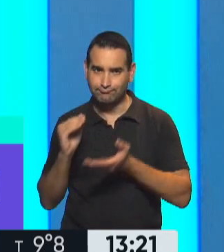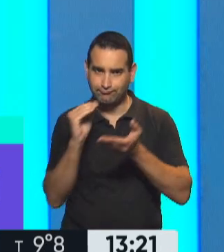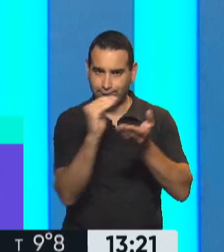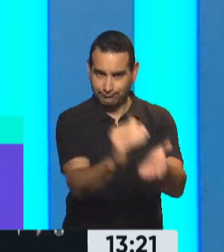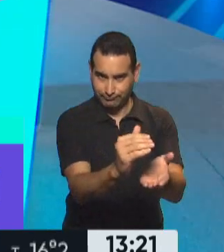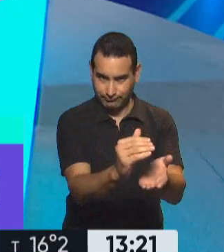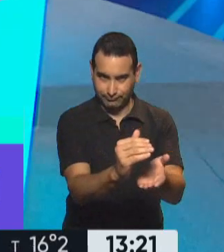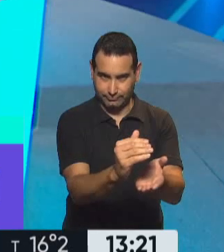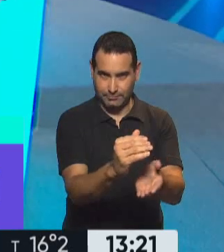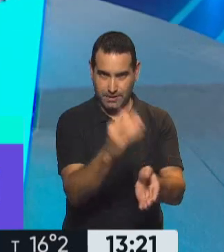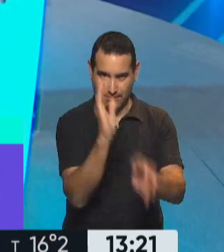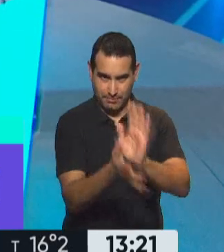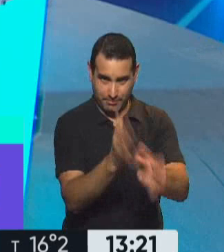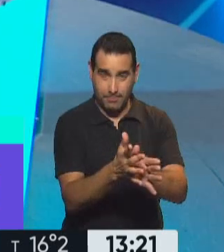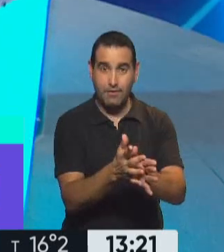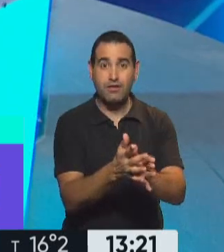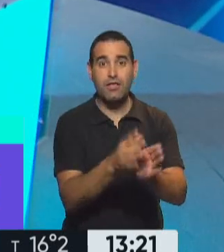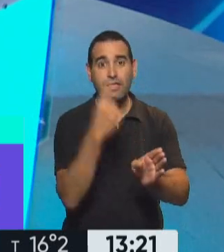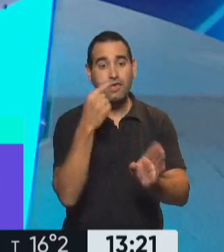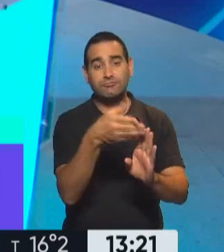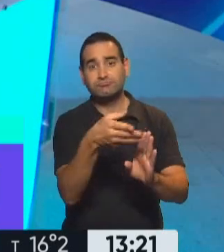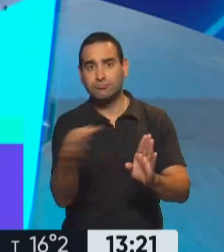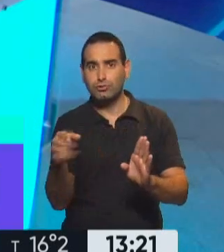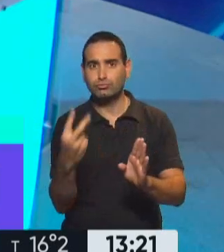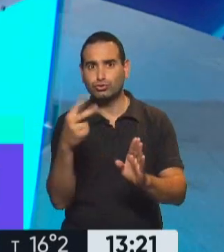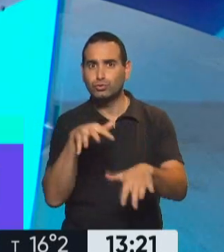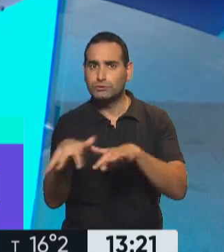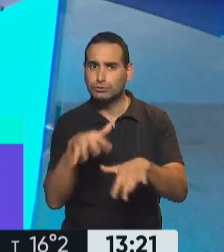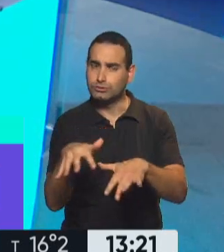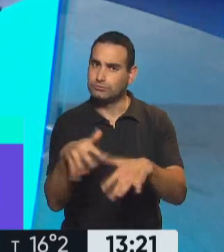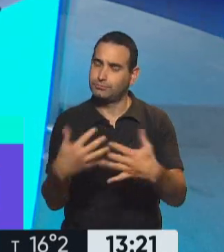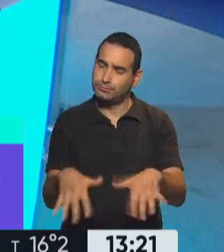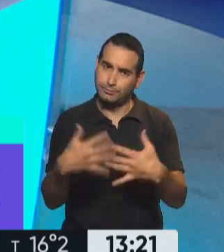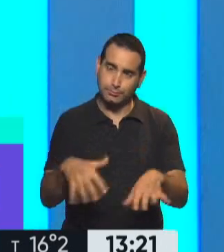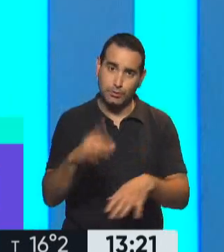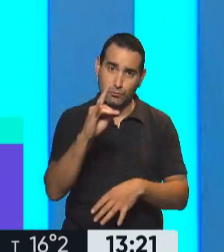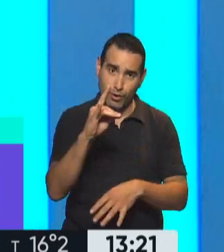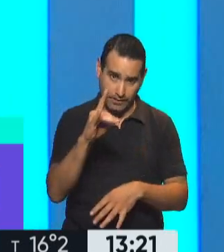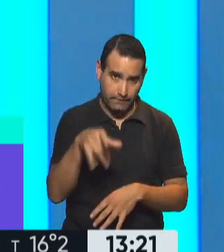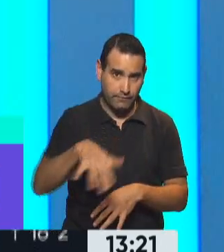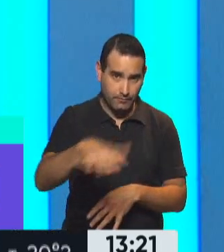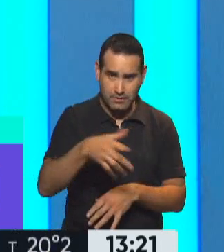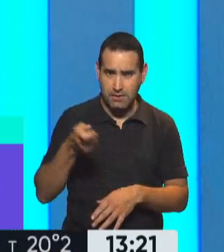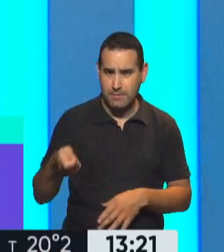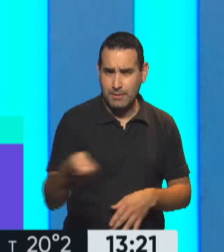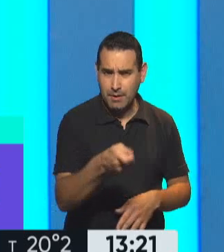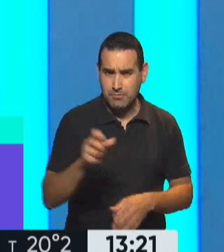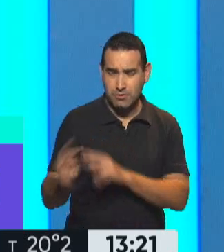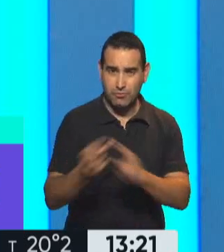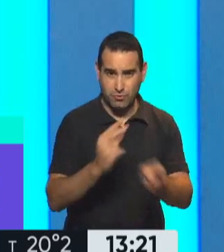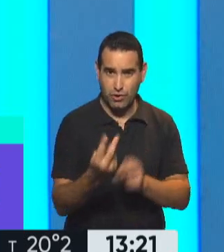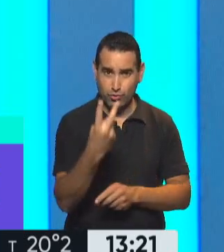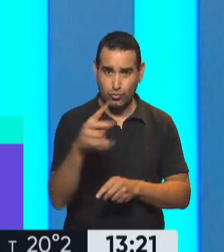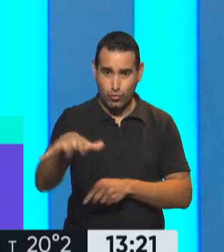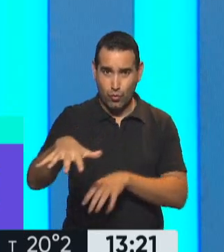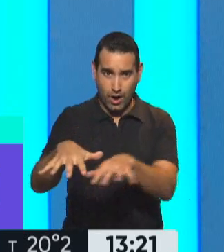elementos de represión, y a los pocos días se dan dos hechos luctuosos tremendos en Bolivia, que son las matanzas de Salaba y